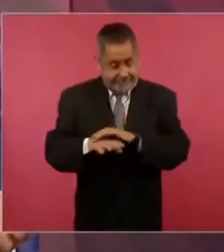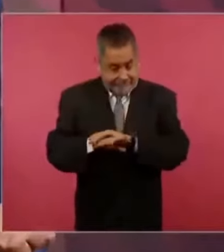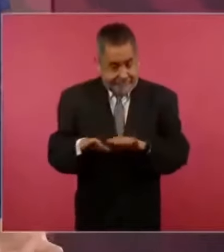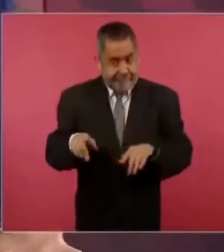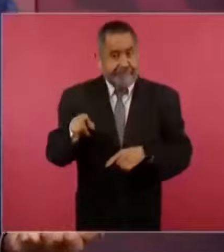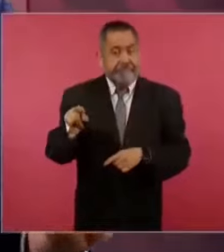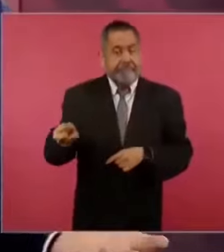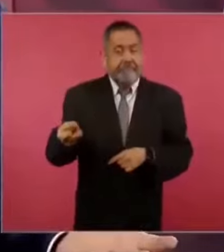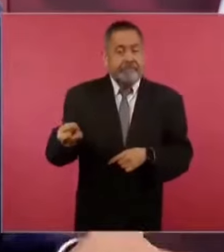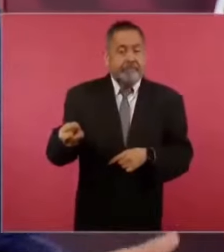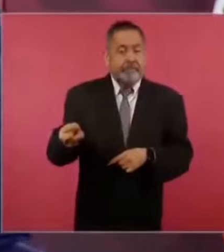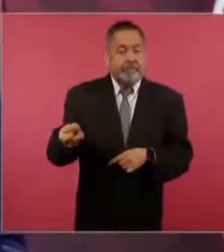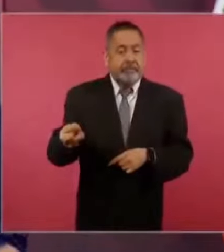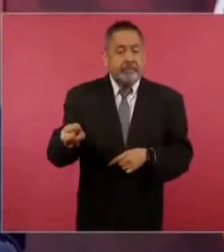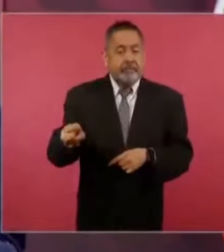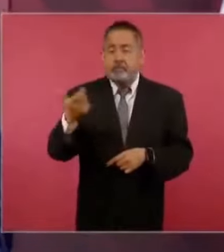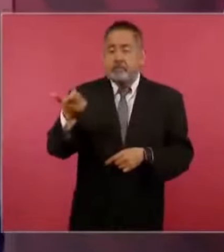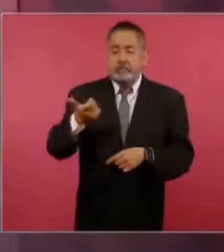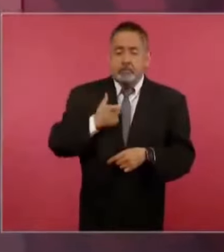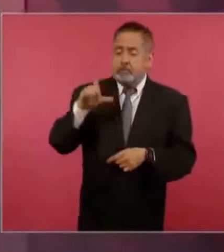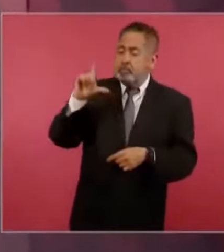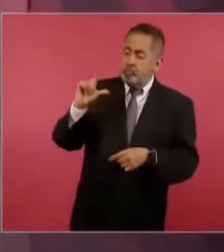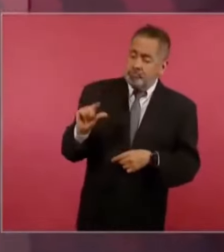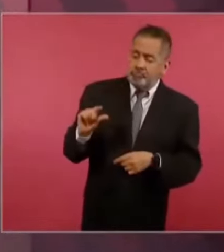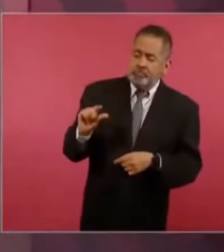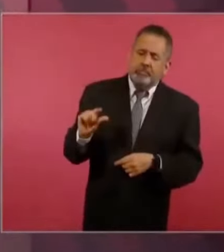que se iba a